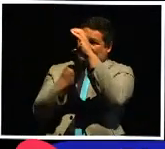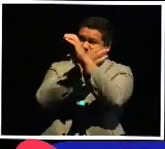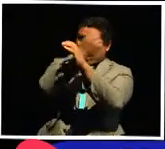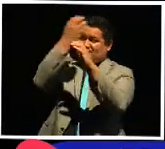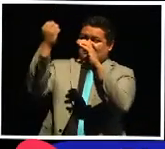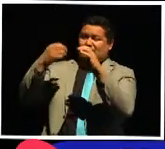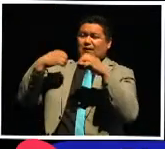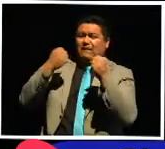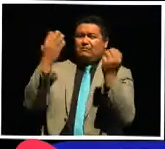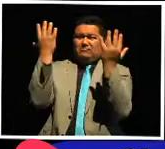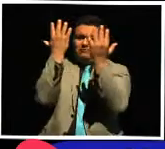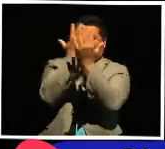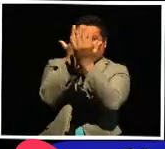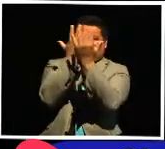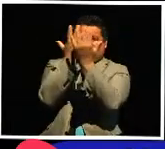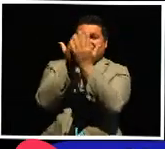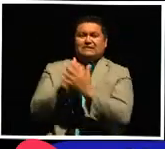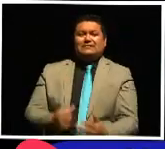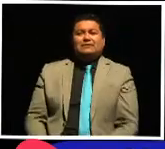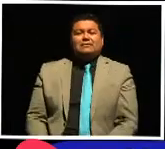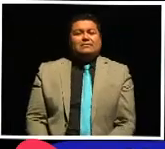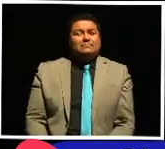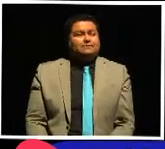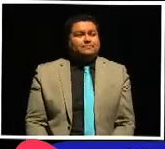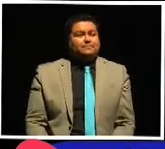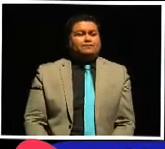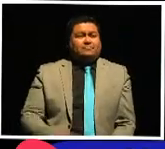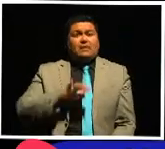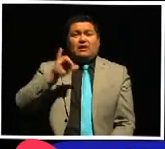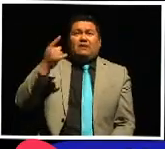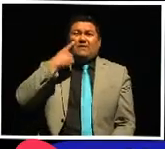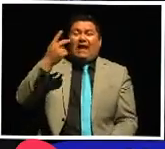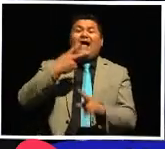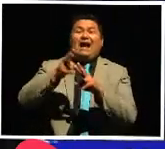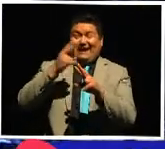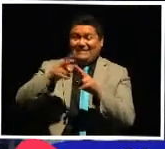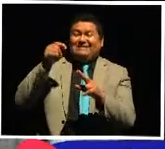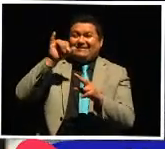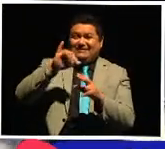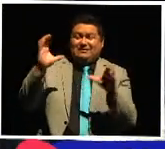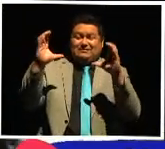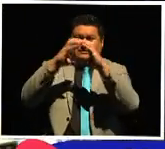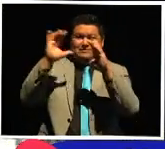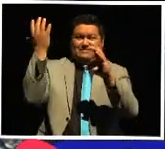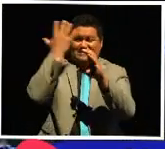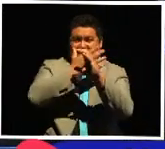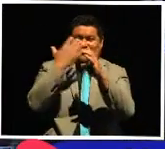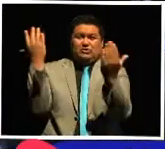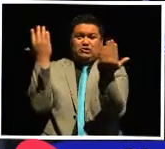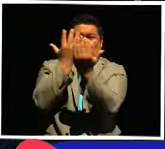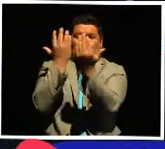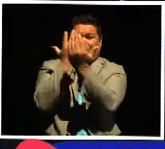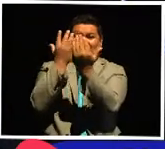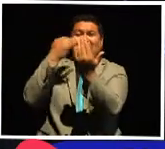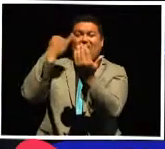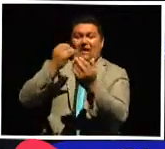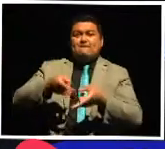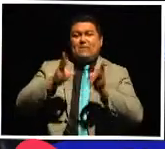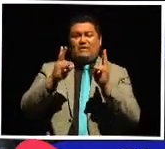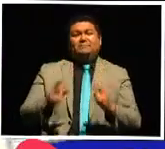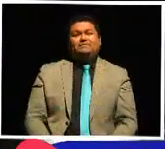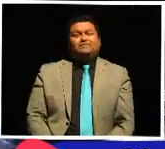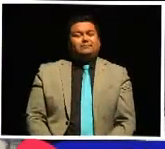idea entonces hace mucho tiempo, que vamos a hacer una imagen de la sombra de un agujero negro que vive en el centro de nuestra galaxia o en galaxias